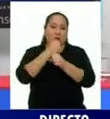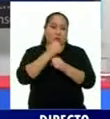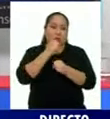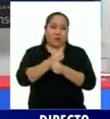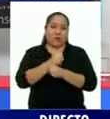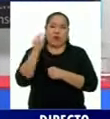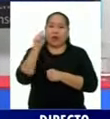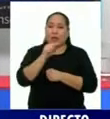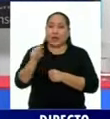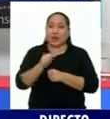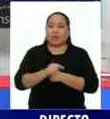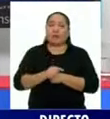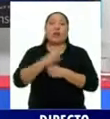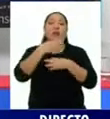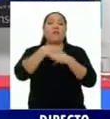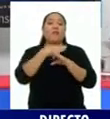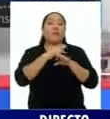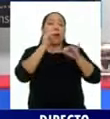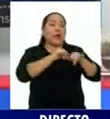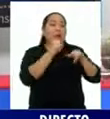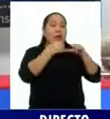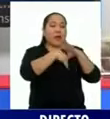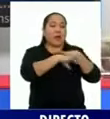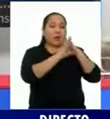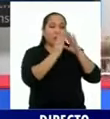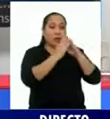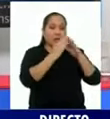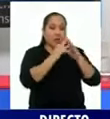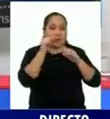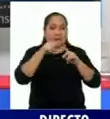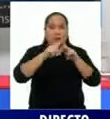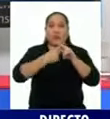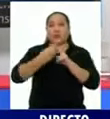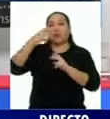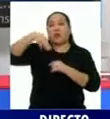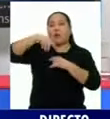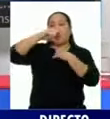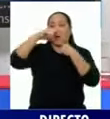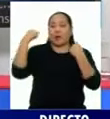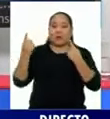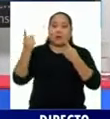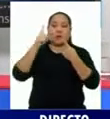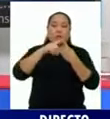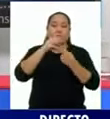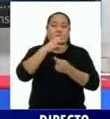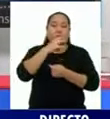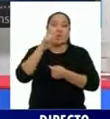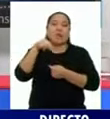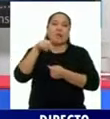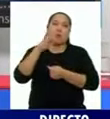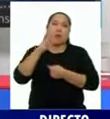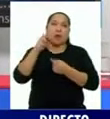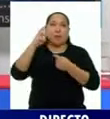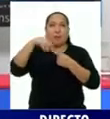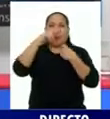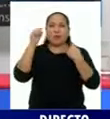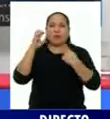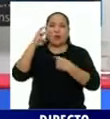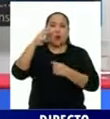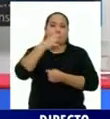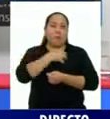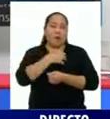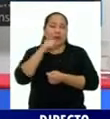como resultado de las medidas de aislamiento que se tomaron particularmente a partir de entre marzo y mayo. Y eso significó